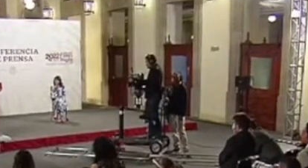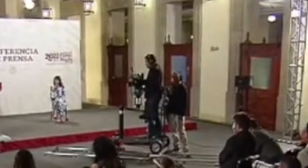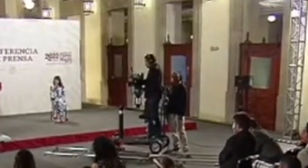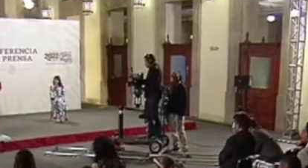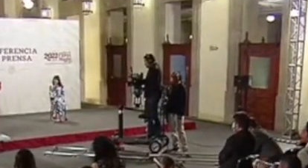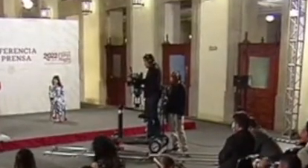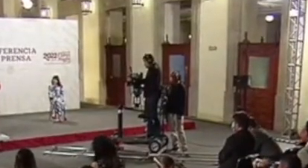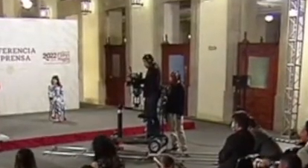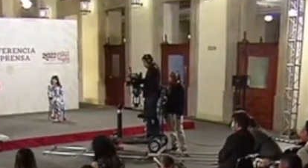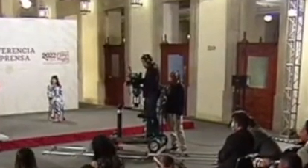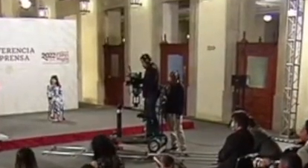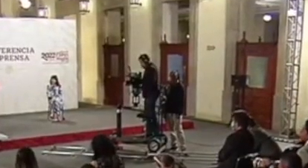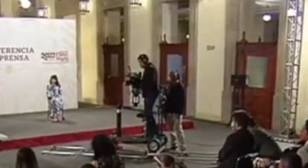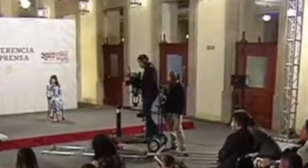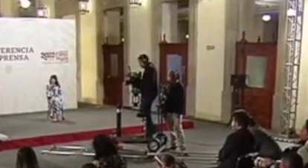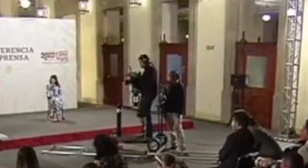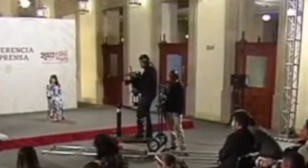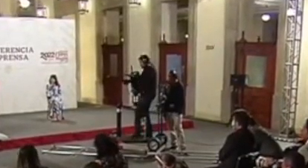mañana,